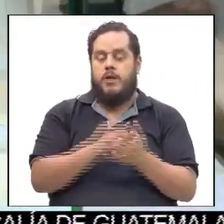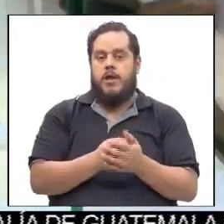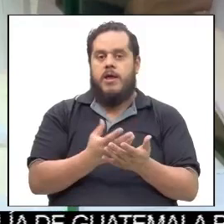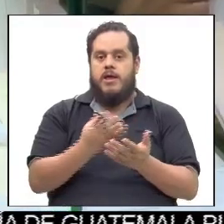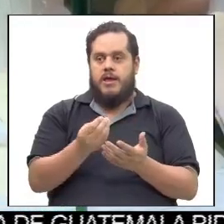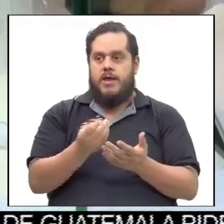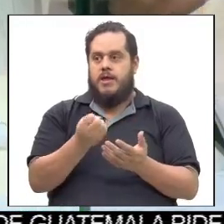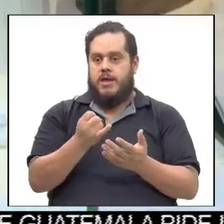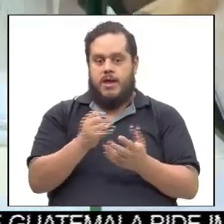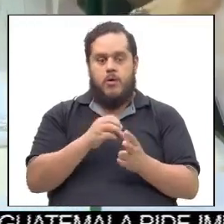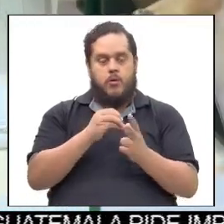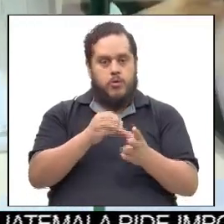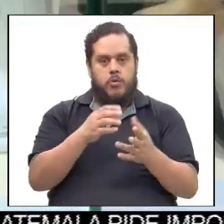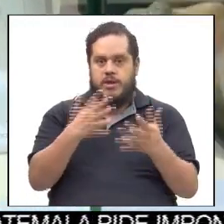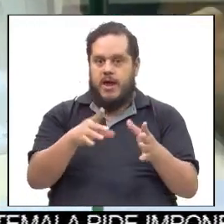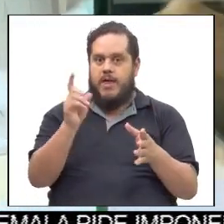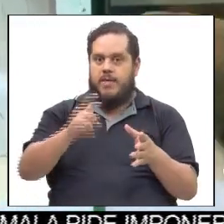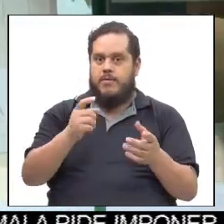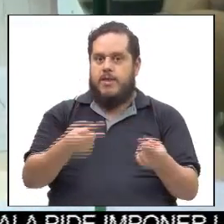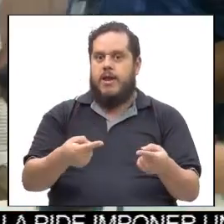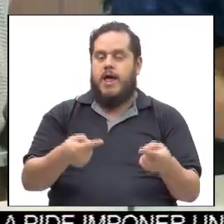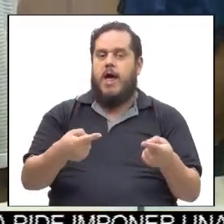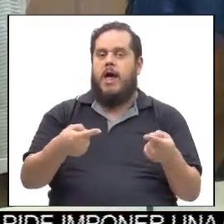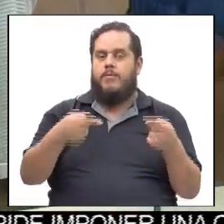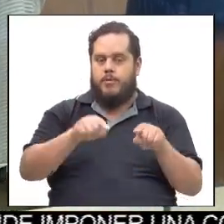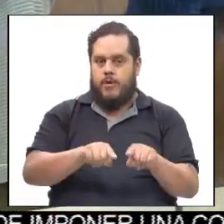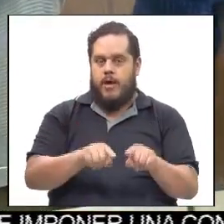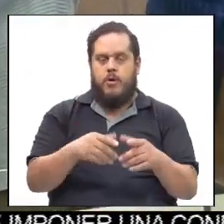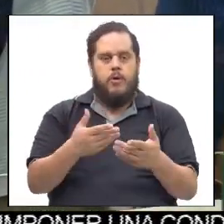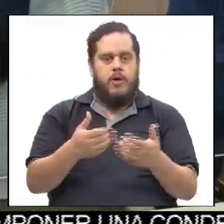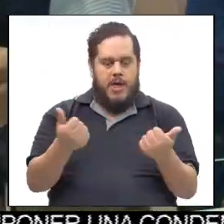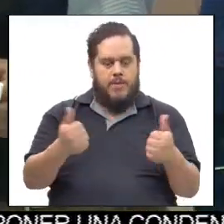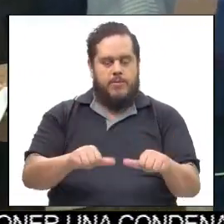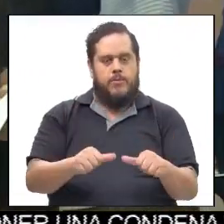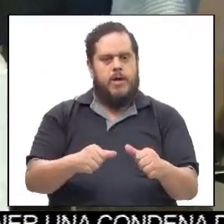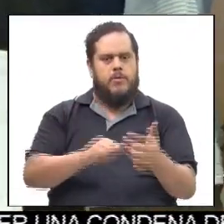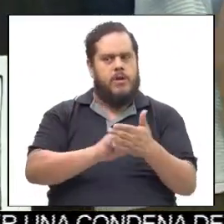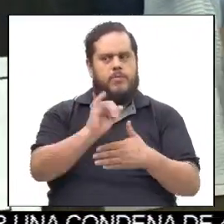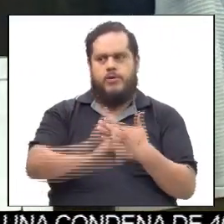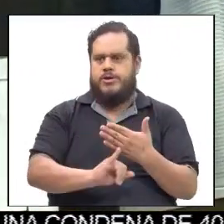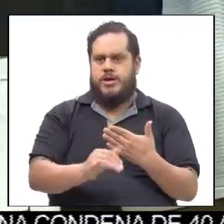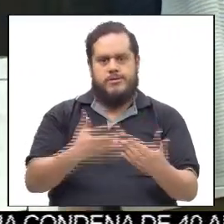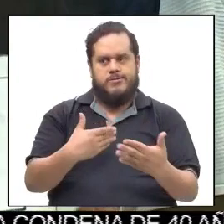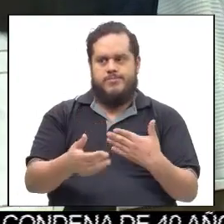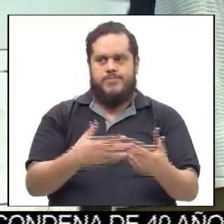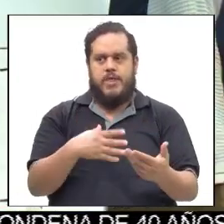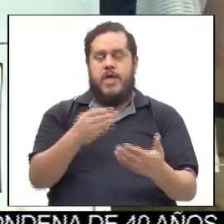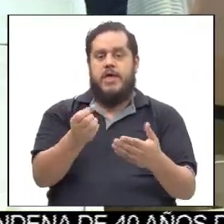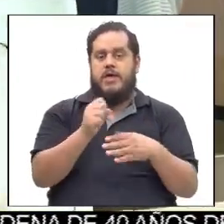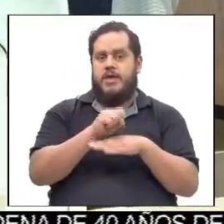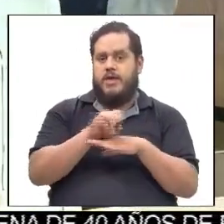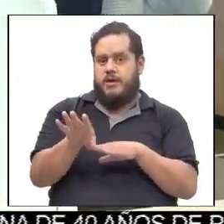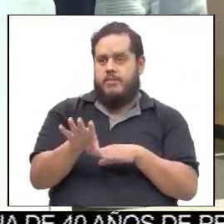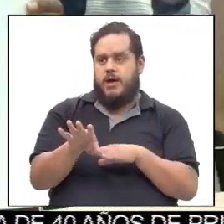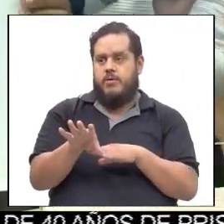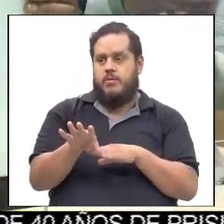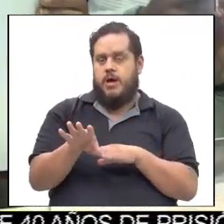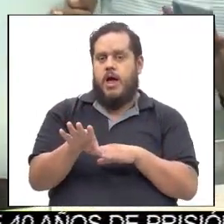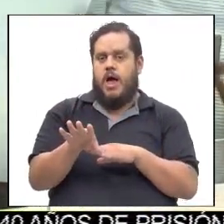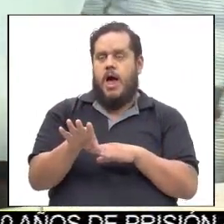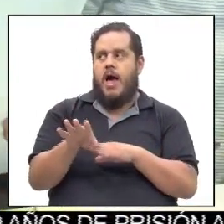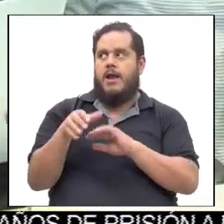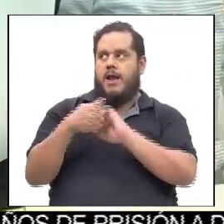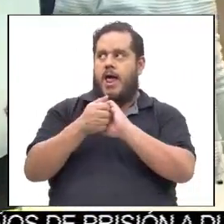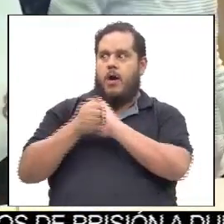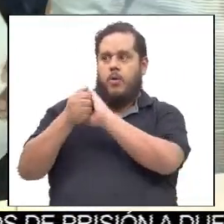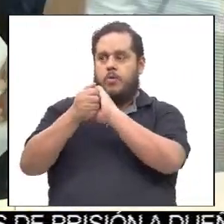estar aprobado el proyecto que sea y enviado a la Unión Europea.